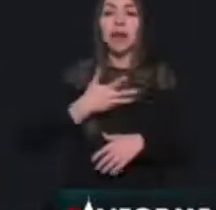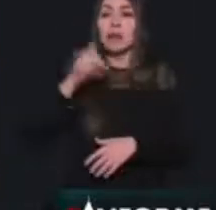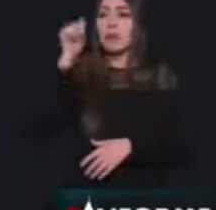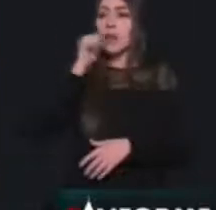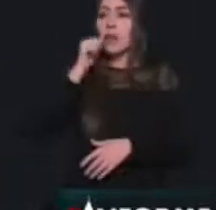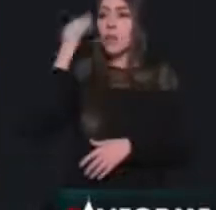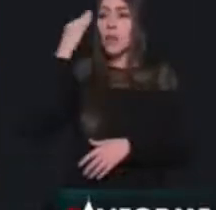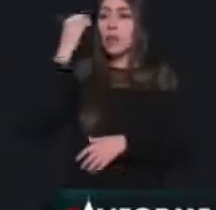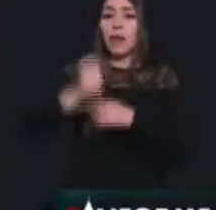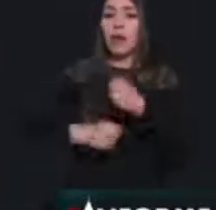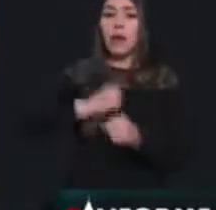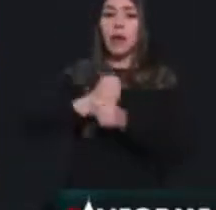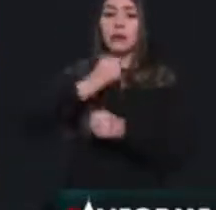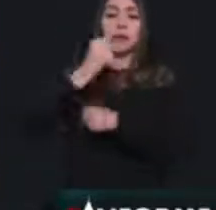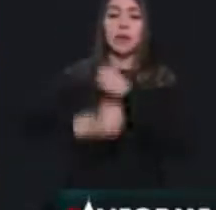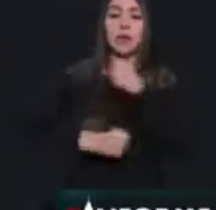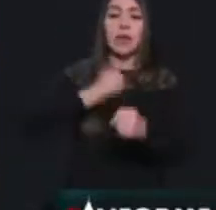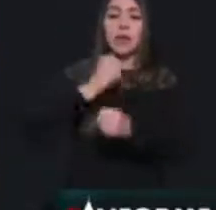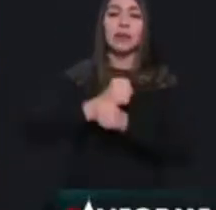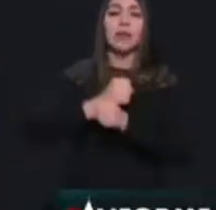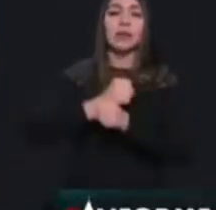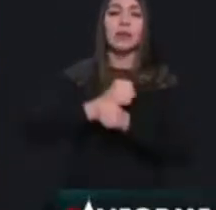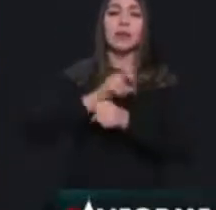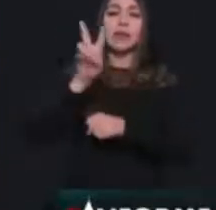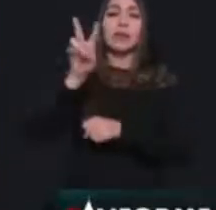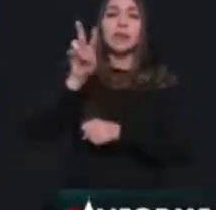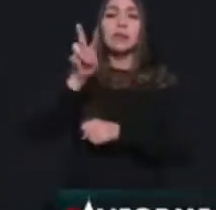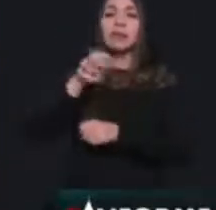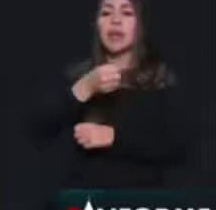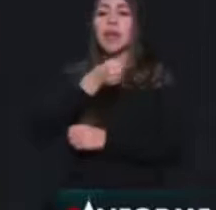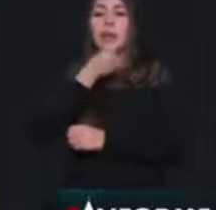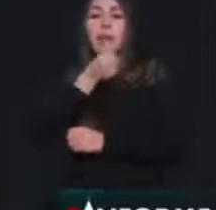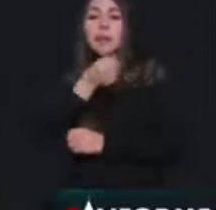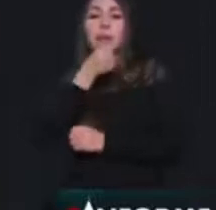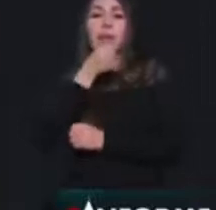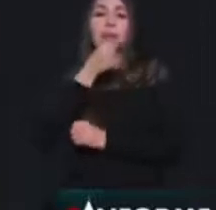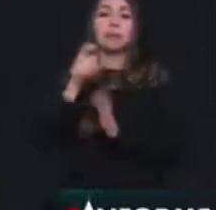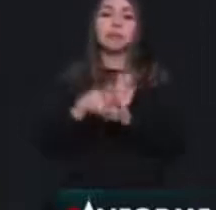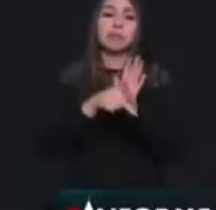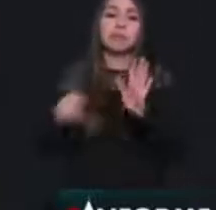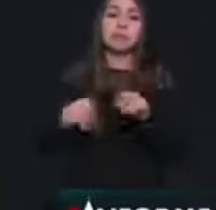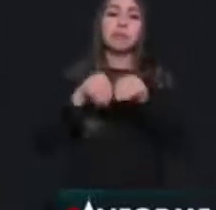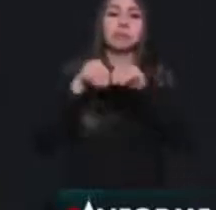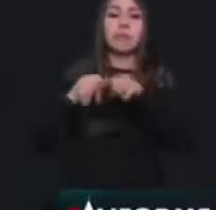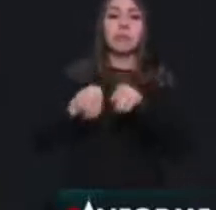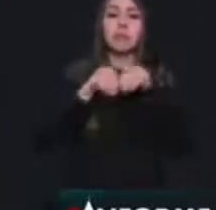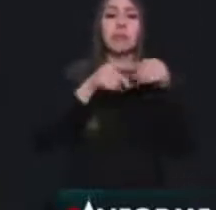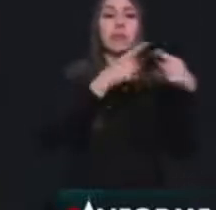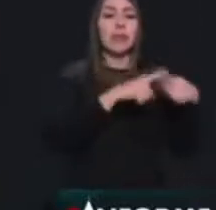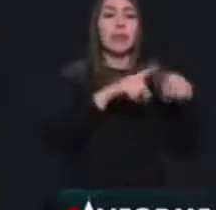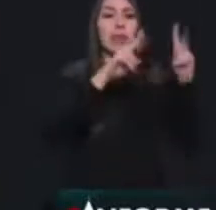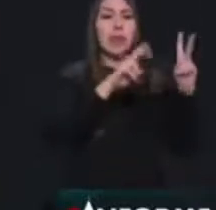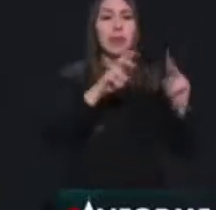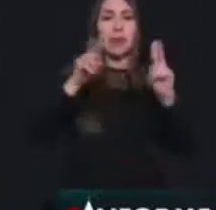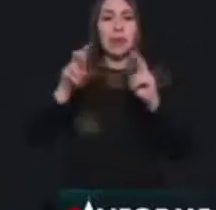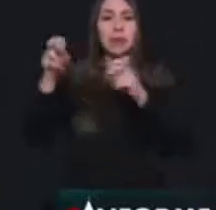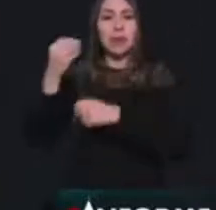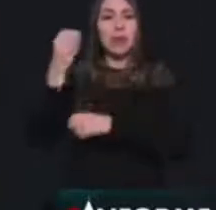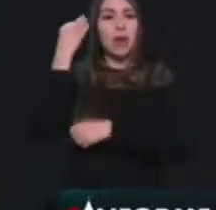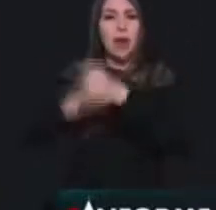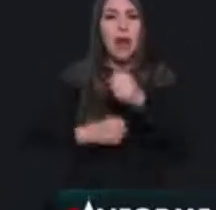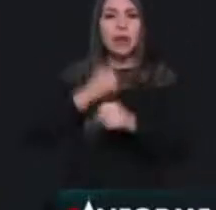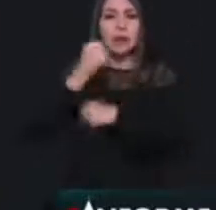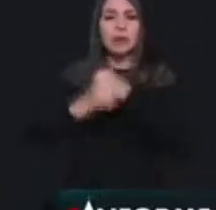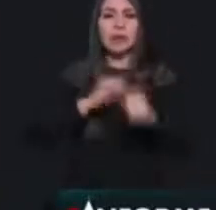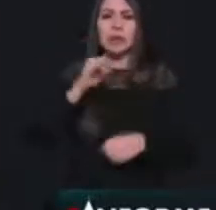siendo prensa, por llevar muchos años siendo periodistas tradicionales, por llevar muchos años cubriendo los temas, pero al final la